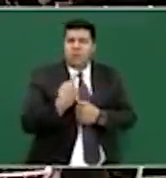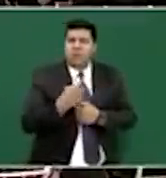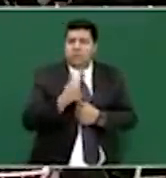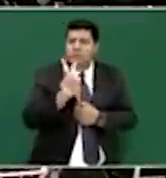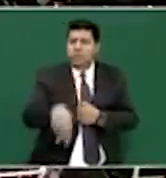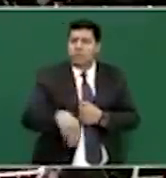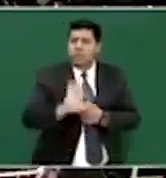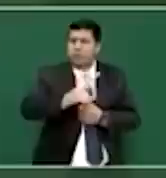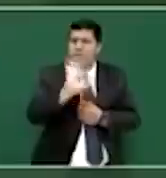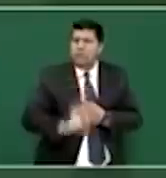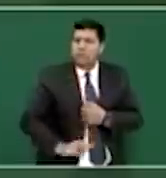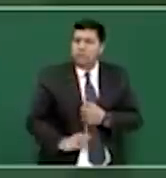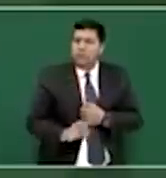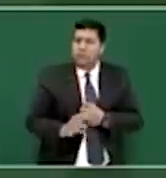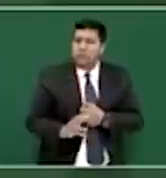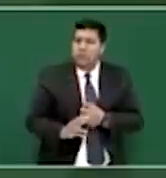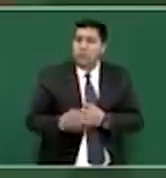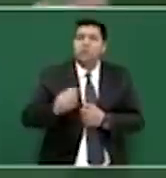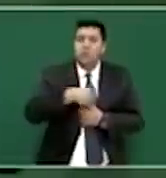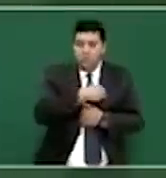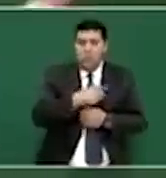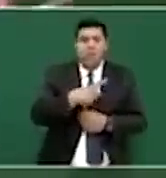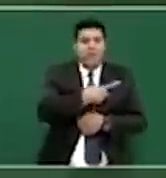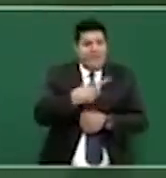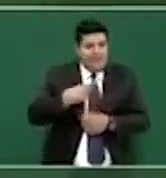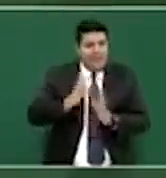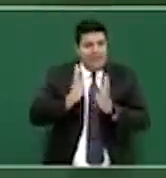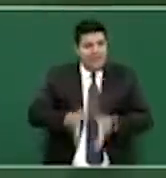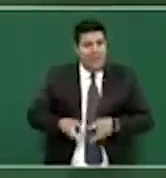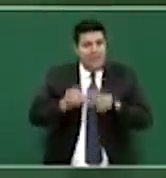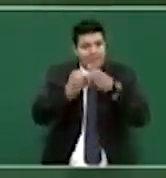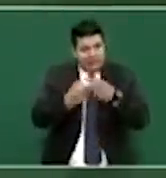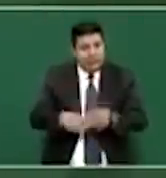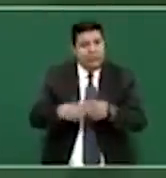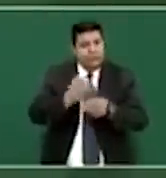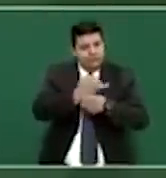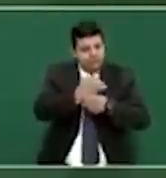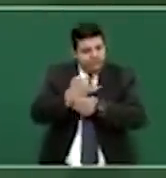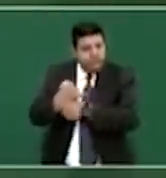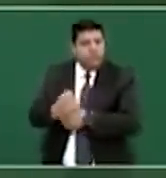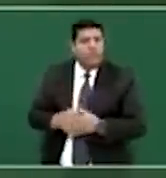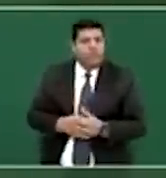hay que abrir una carpeta de investigación, se tienen los elementos.